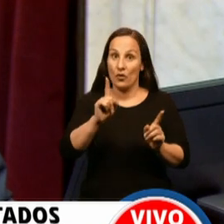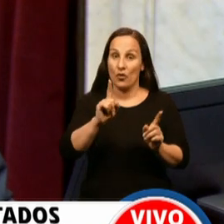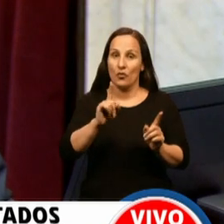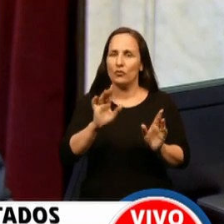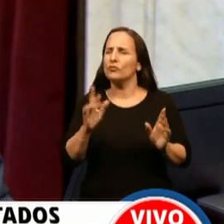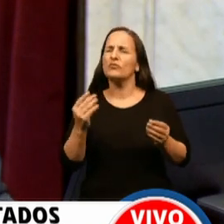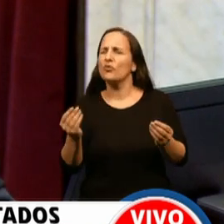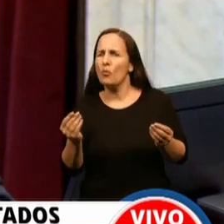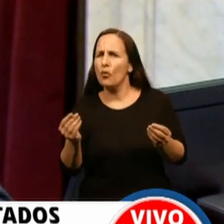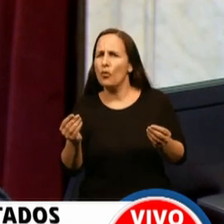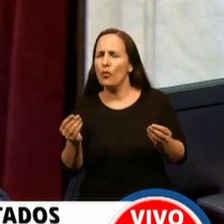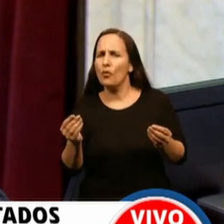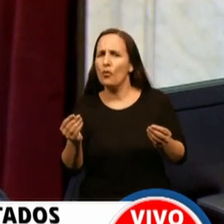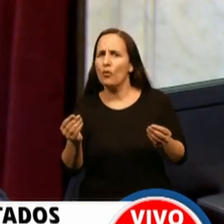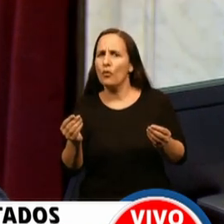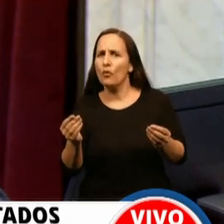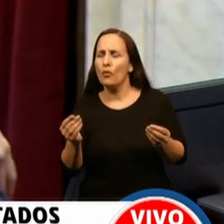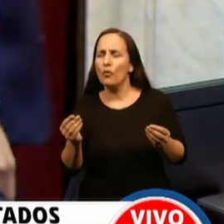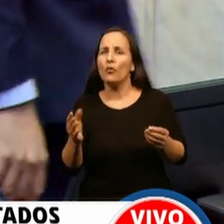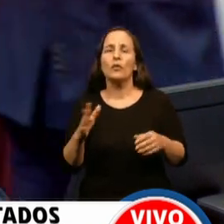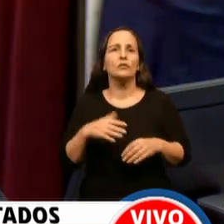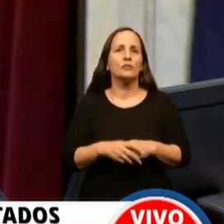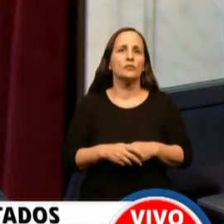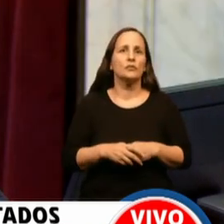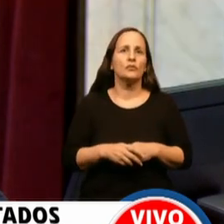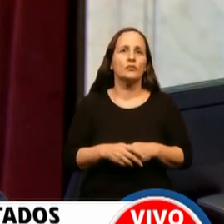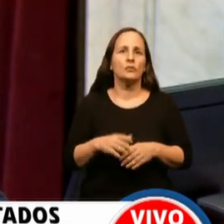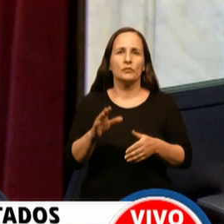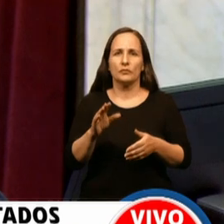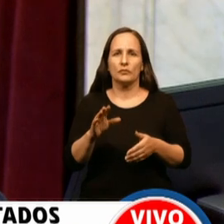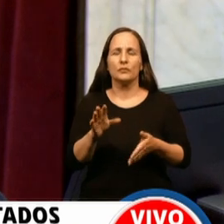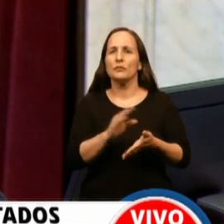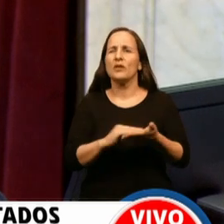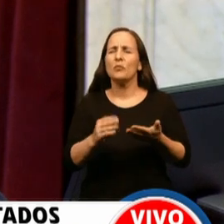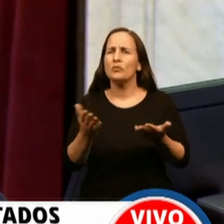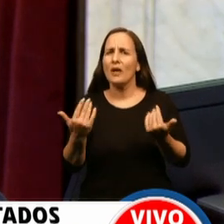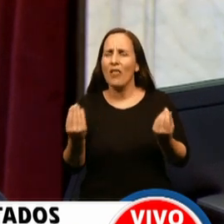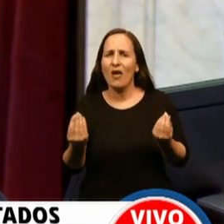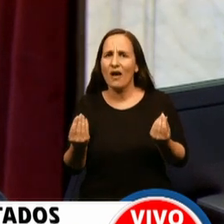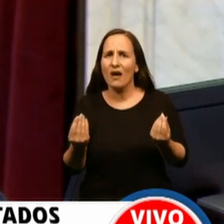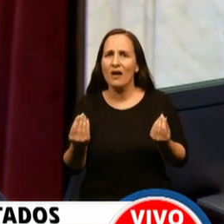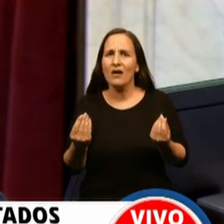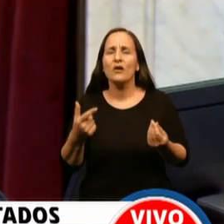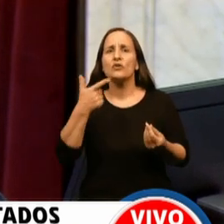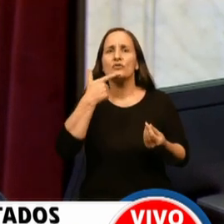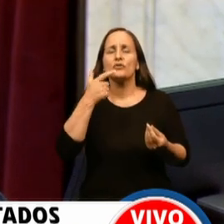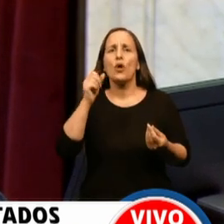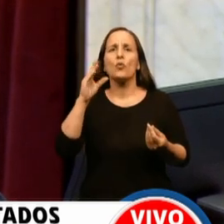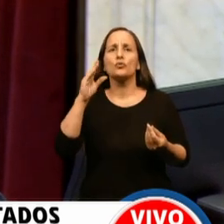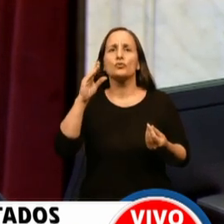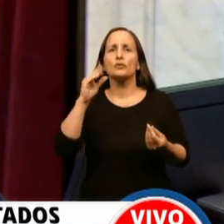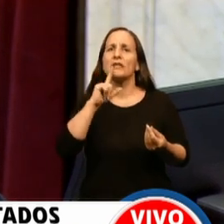cómo diputada flotar frausto